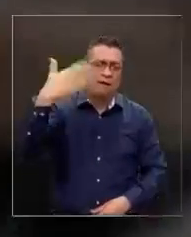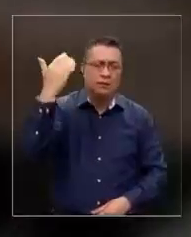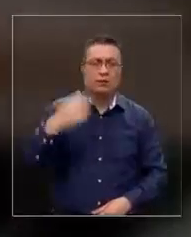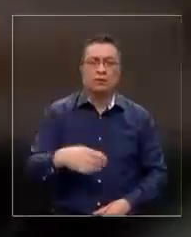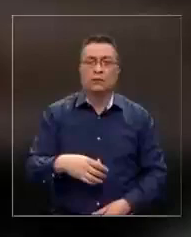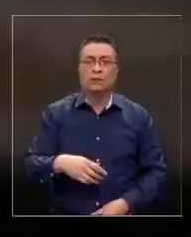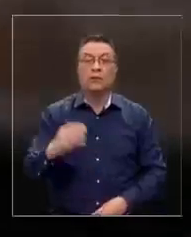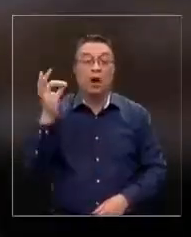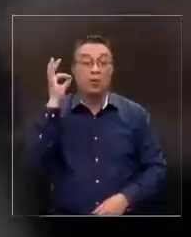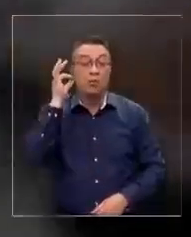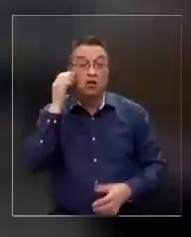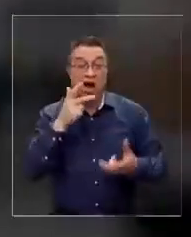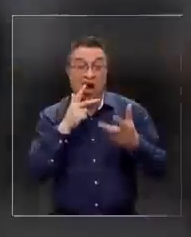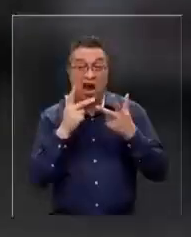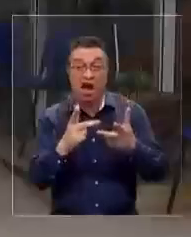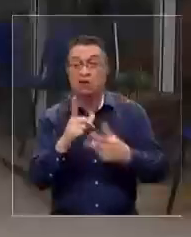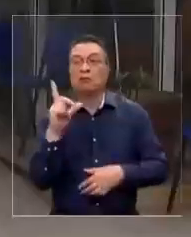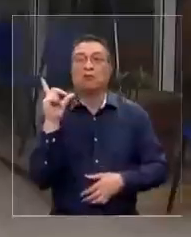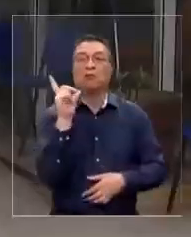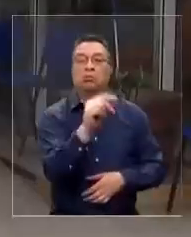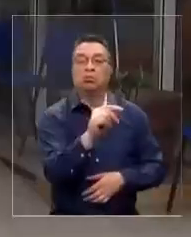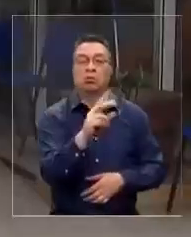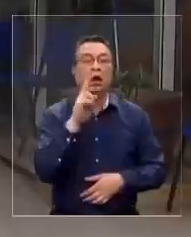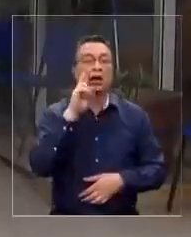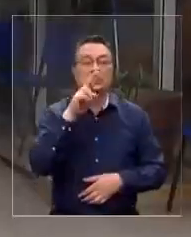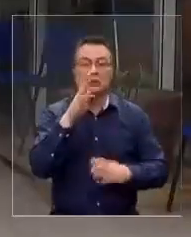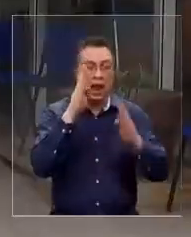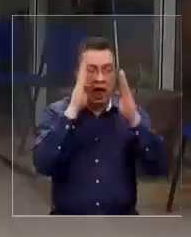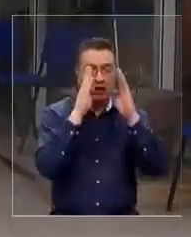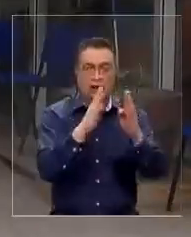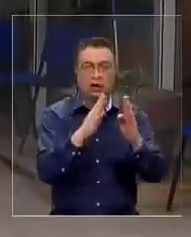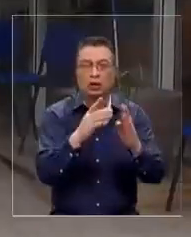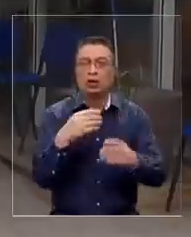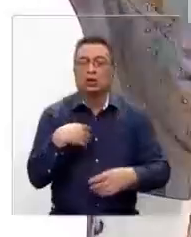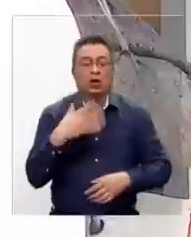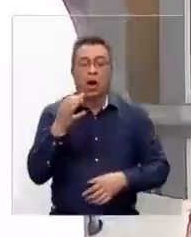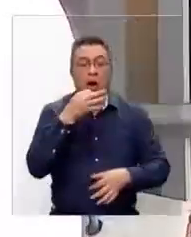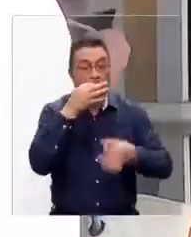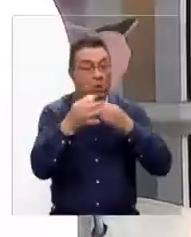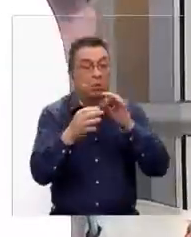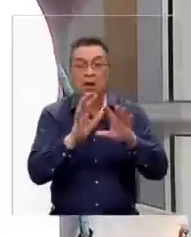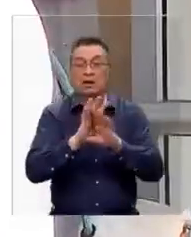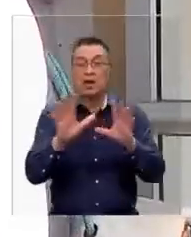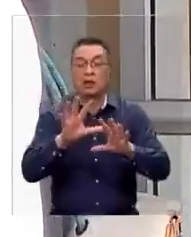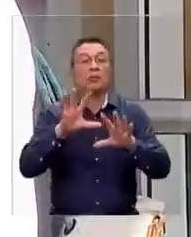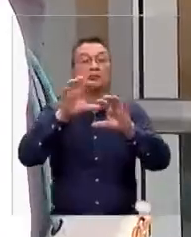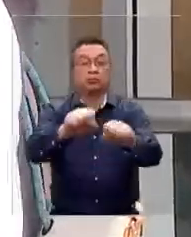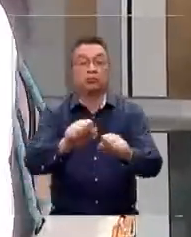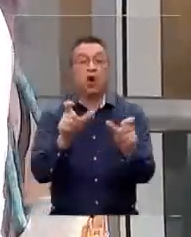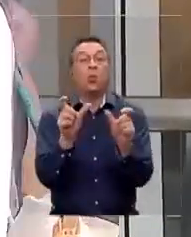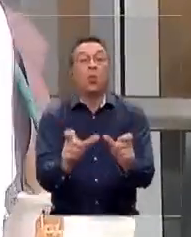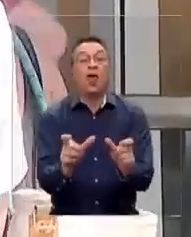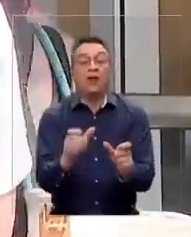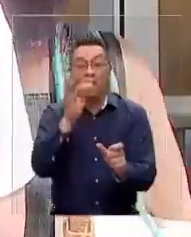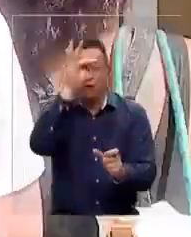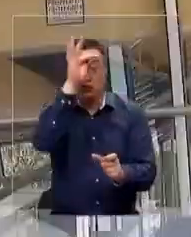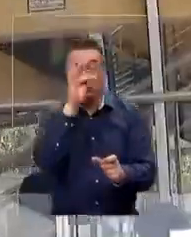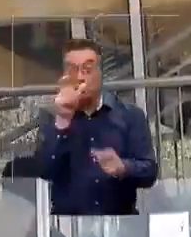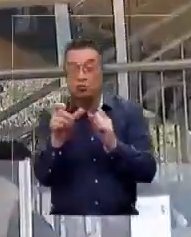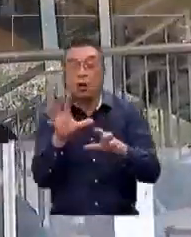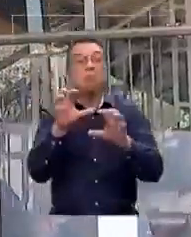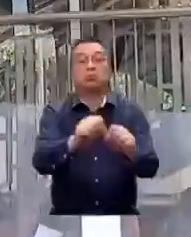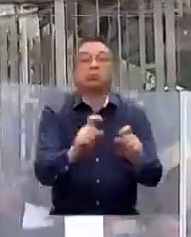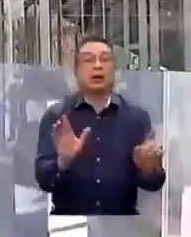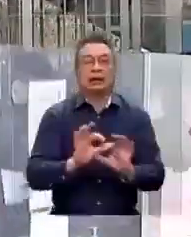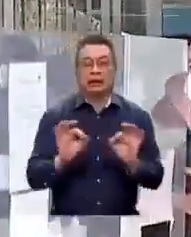La agresiva mujer se fue del centro de salud sin ser atendida. No entendió de razones y no pudo ser retenida por guardias, funcionarios o